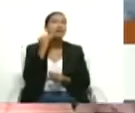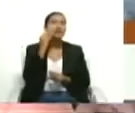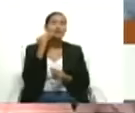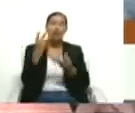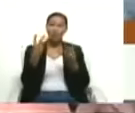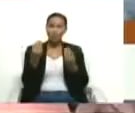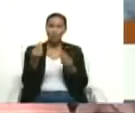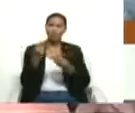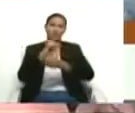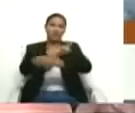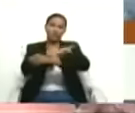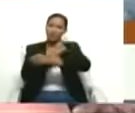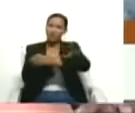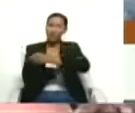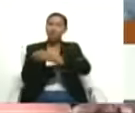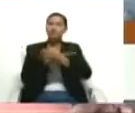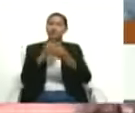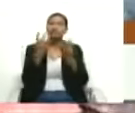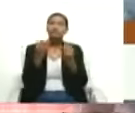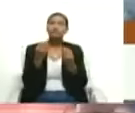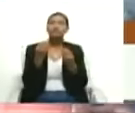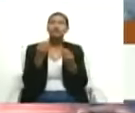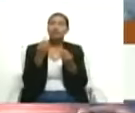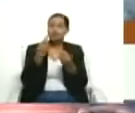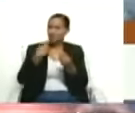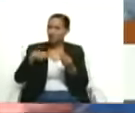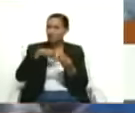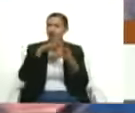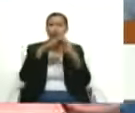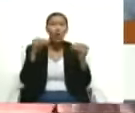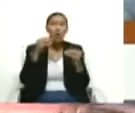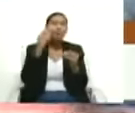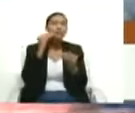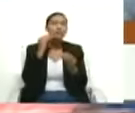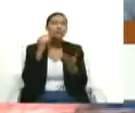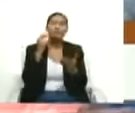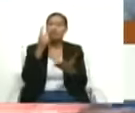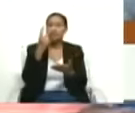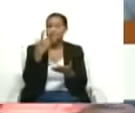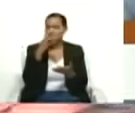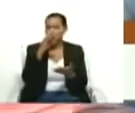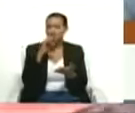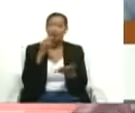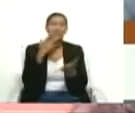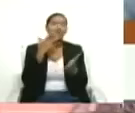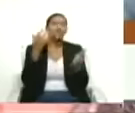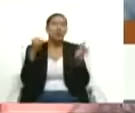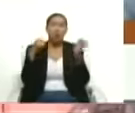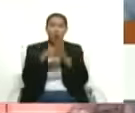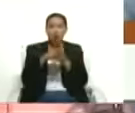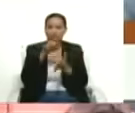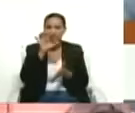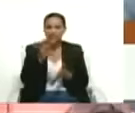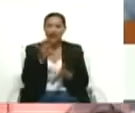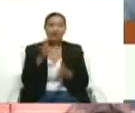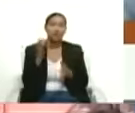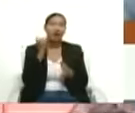fuerza de todo lo que nos ha ocurrido: golpe de Estado, intento de